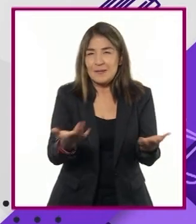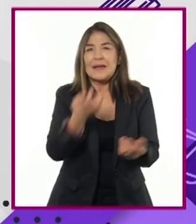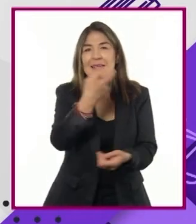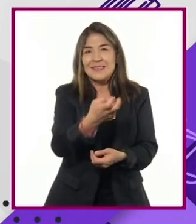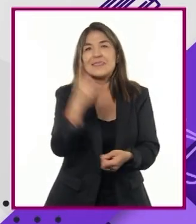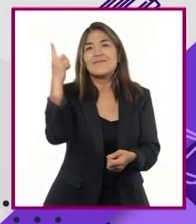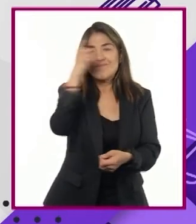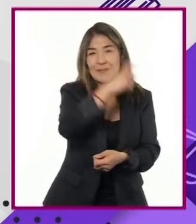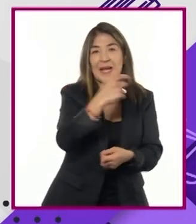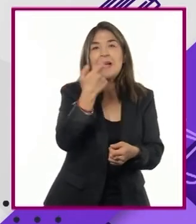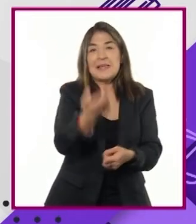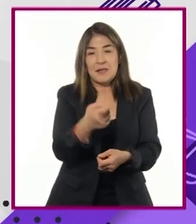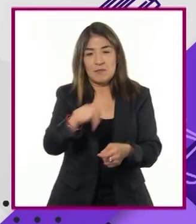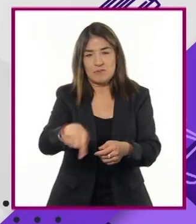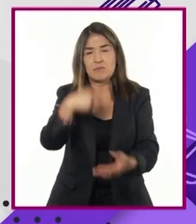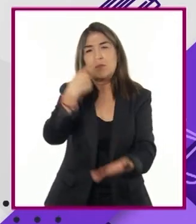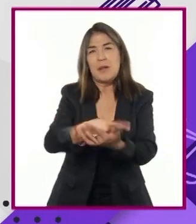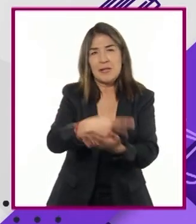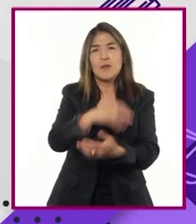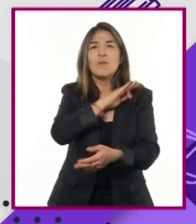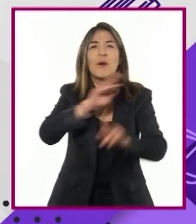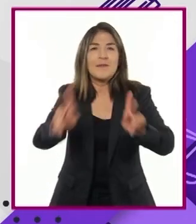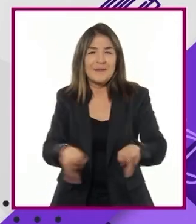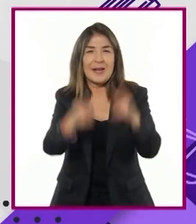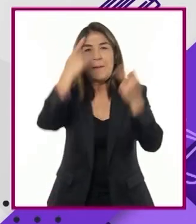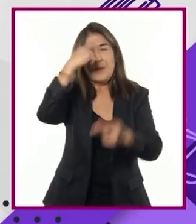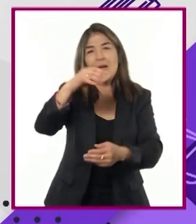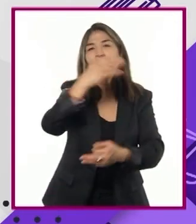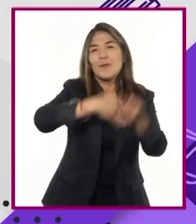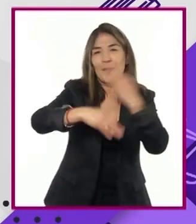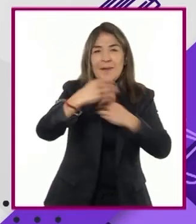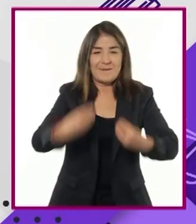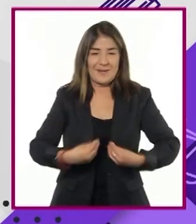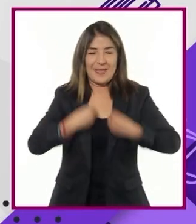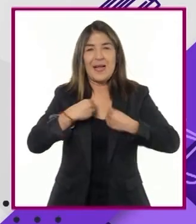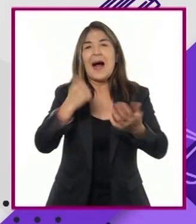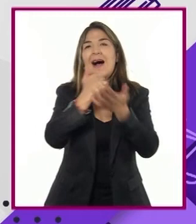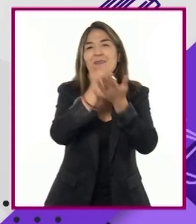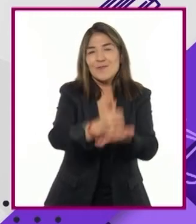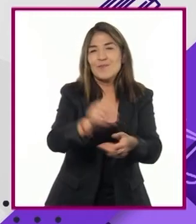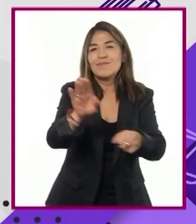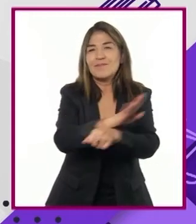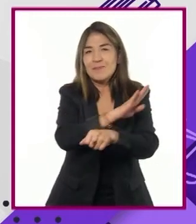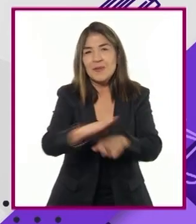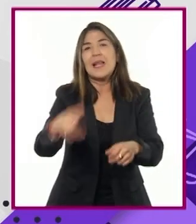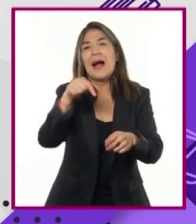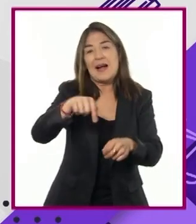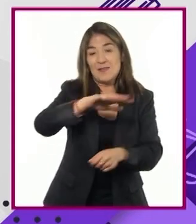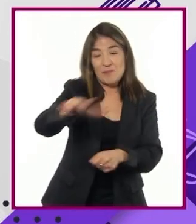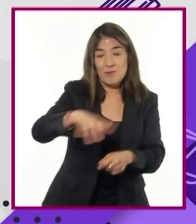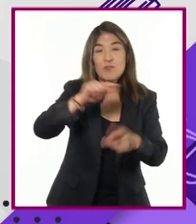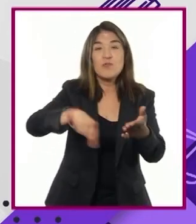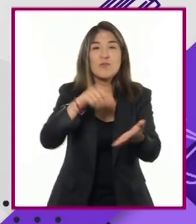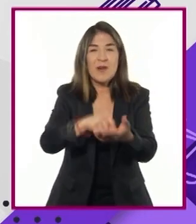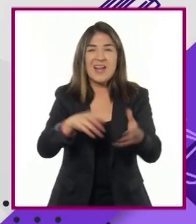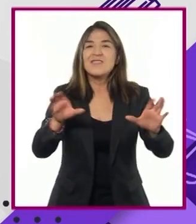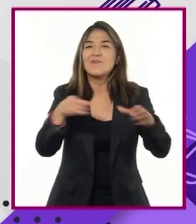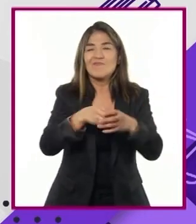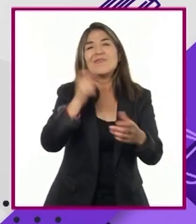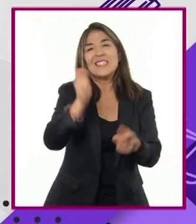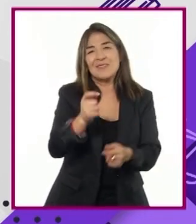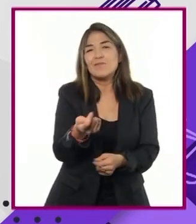les vendría muy bien a muchos y mejorarían sus vidas, ya que en la comunidad existen pocas oportunidades de trabajo y